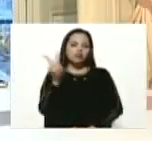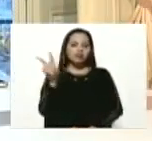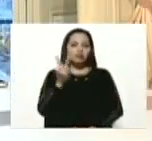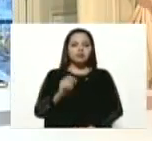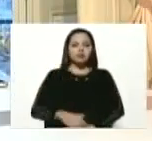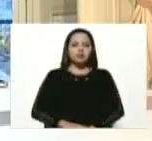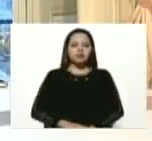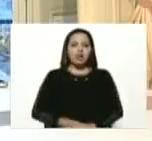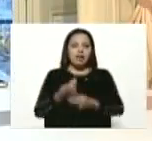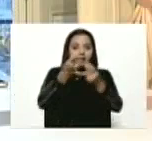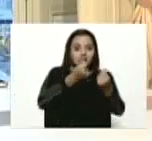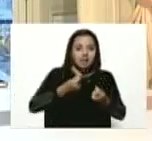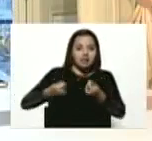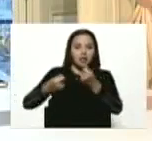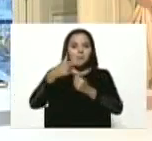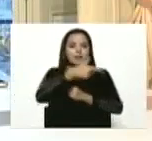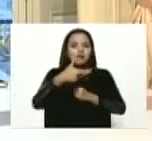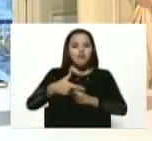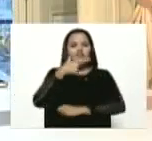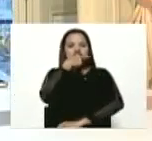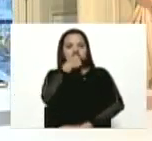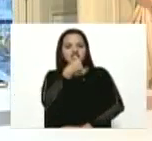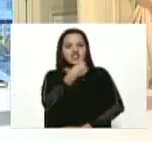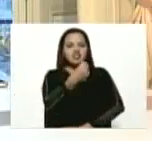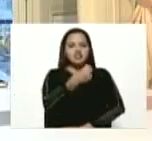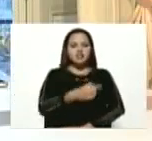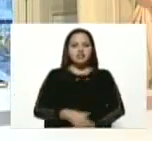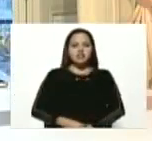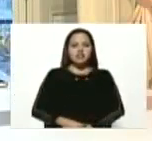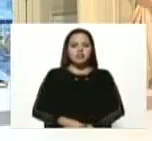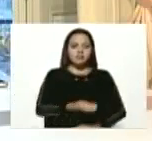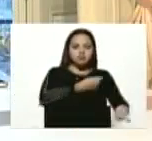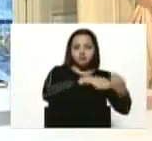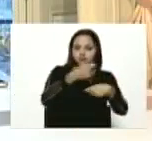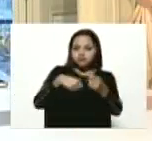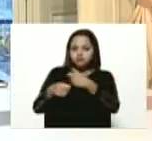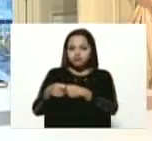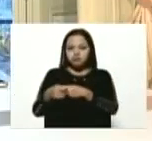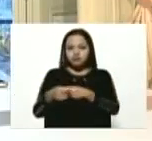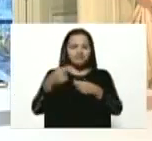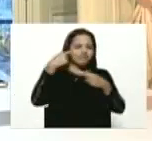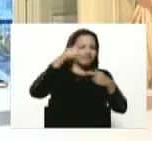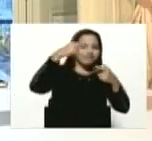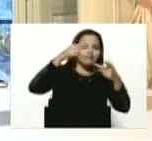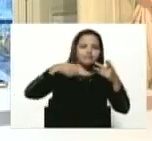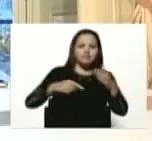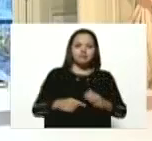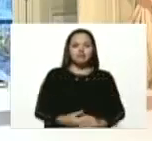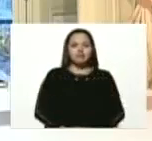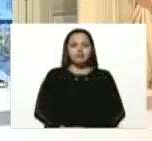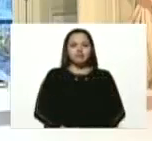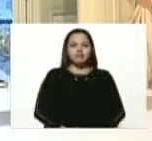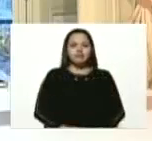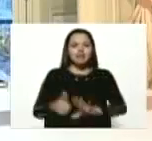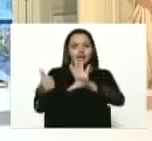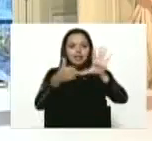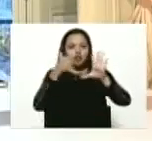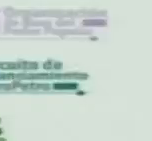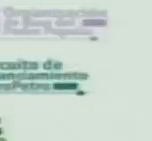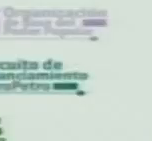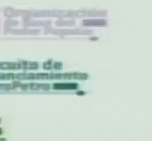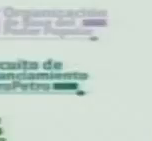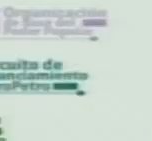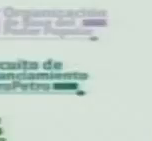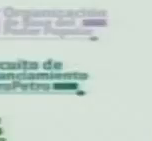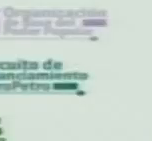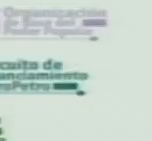los ingresos de la gente, la facilidad en el comercio, etcétera, etcétera. Sexto vértice, circuito